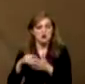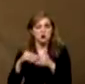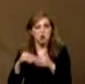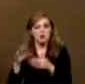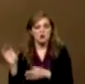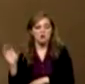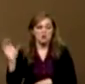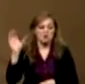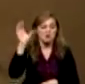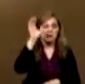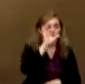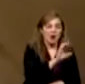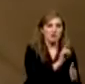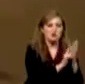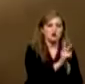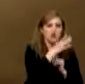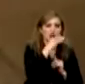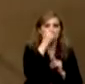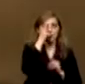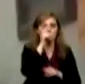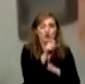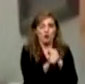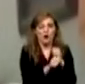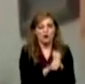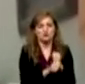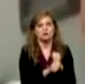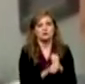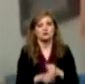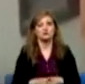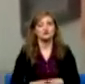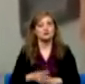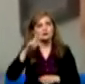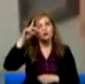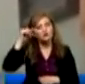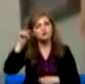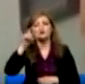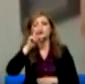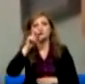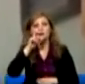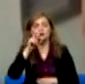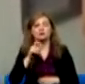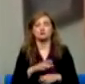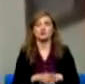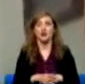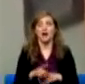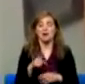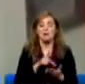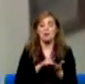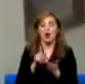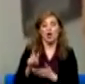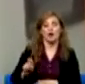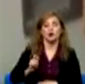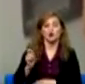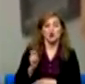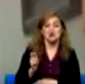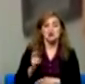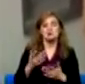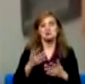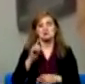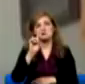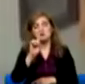recibió Rafael Correa durante un año. El gobierno de Nicolás Maduro le estaría negando el sueldo a